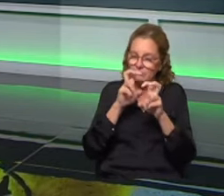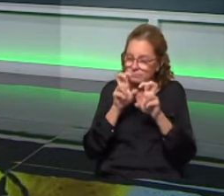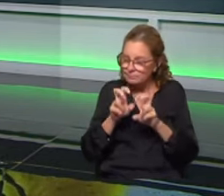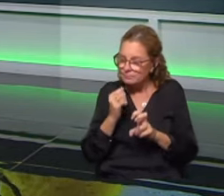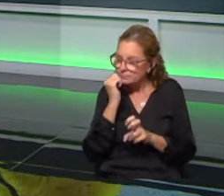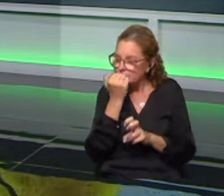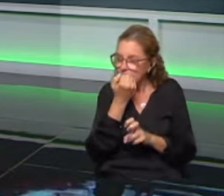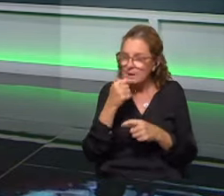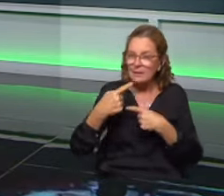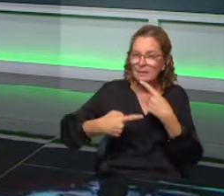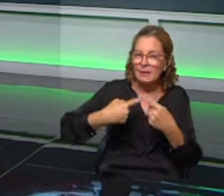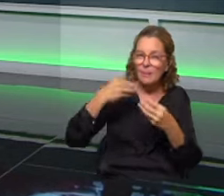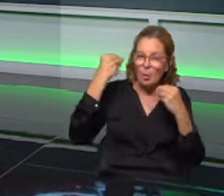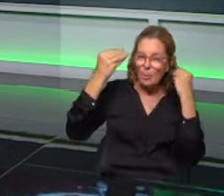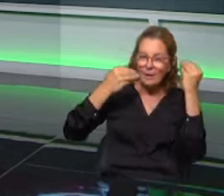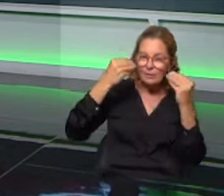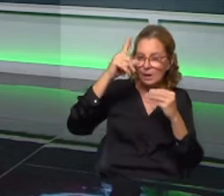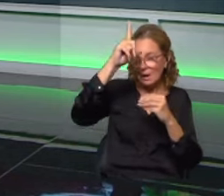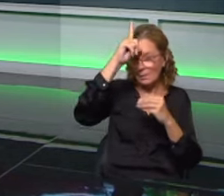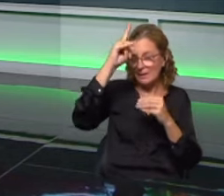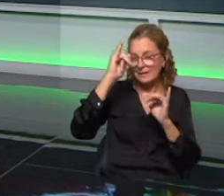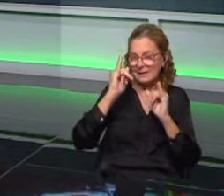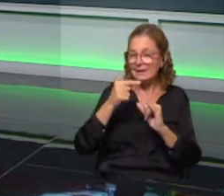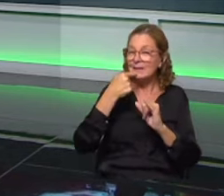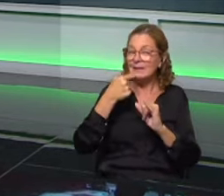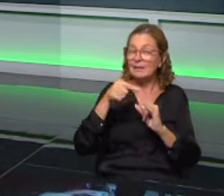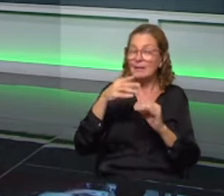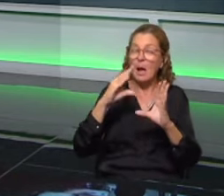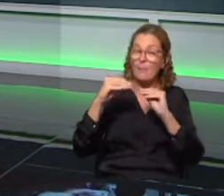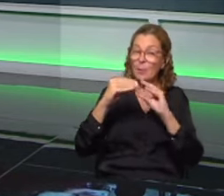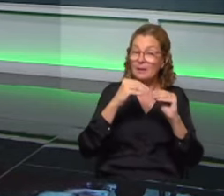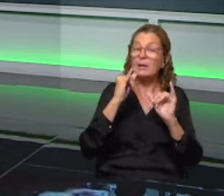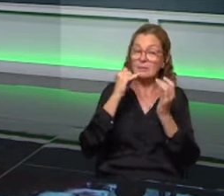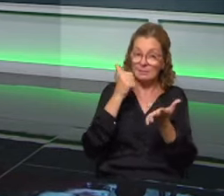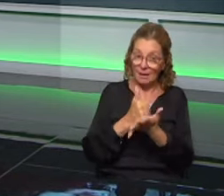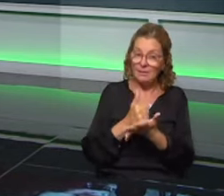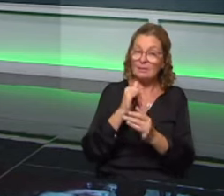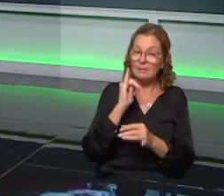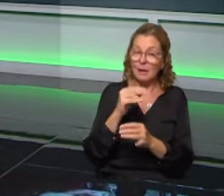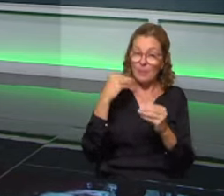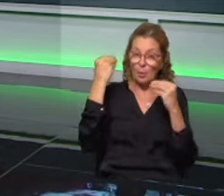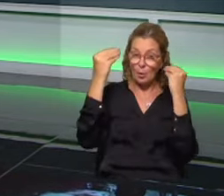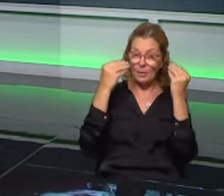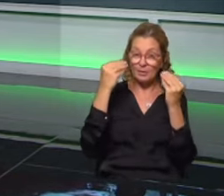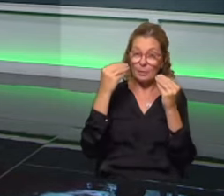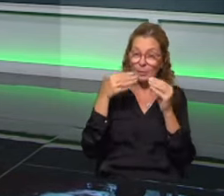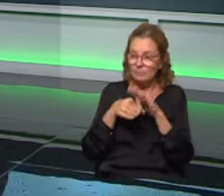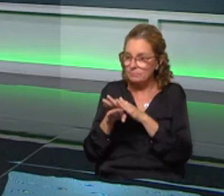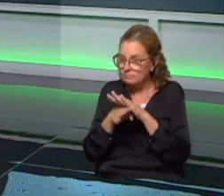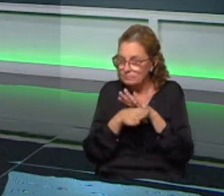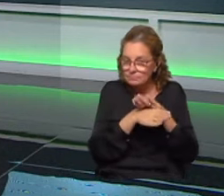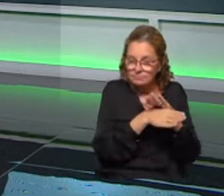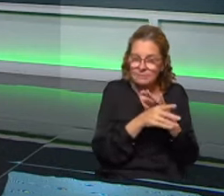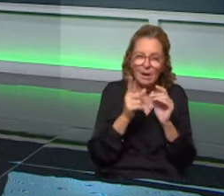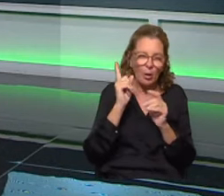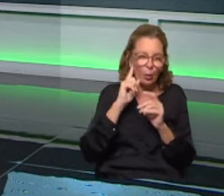con seguir y hay preocupación en Alemania, donde sí se confirma que esa conversación existió. Hay preocupación por las filtraciones que podrían